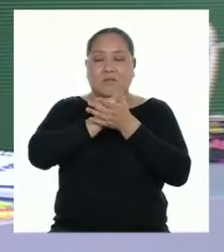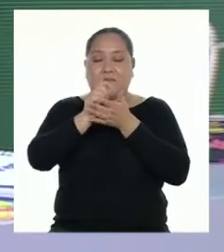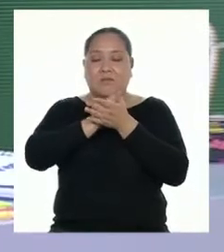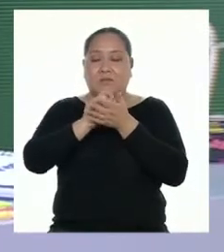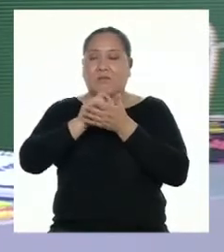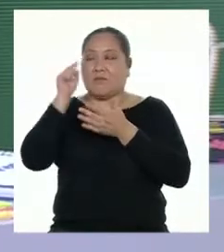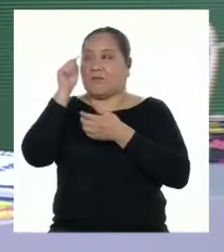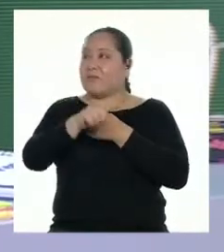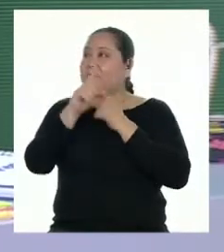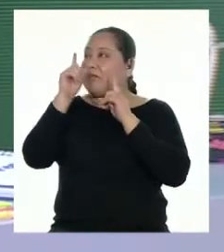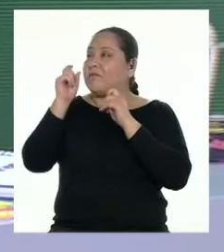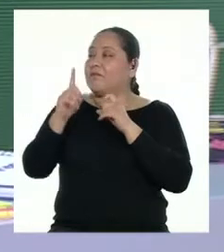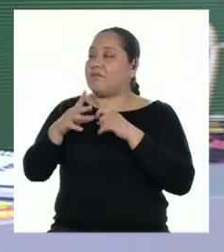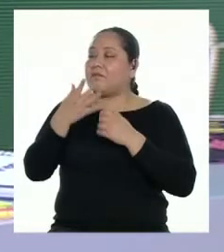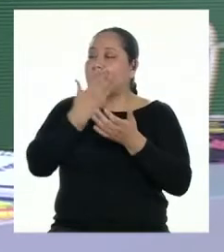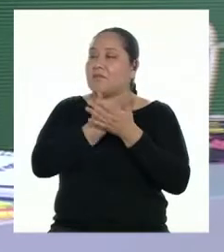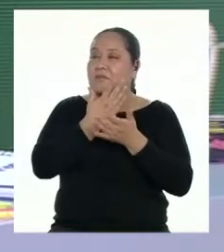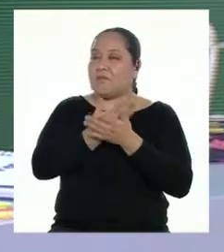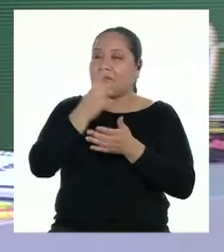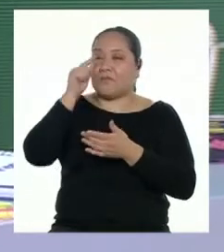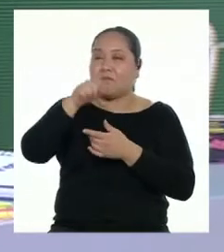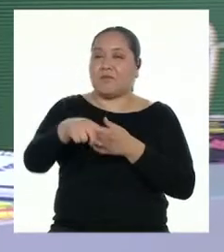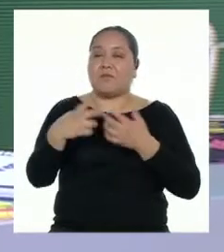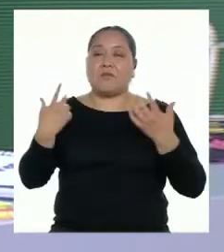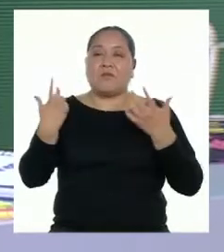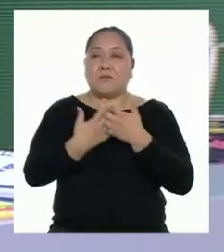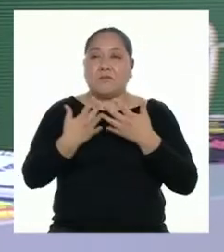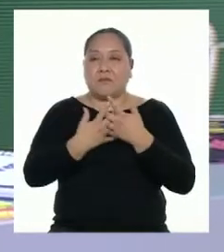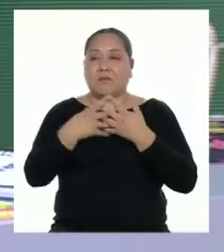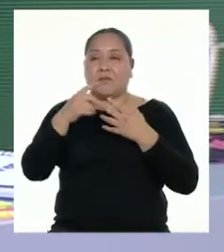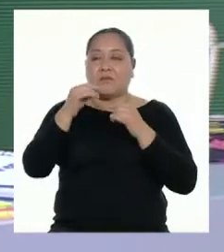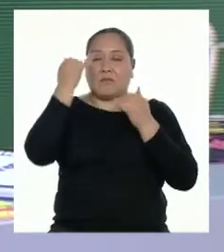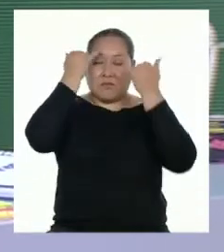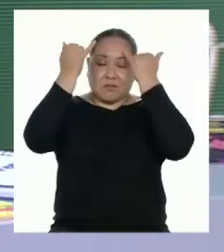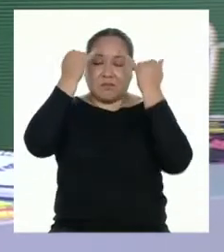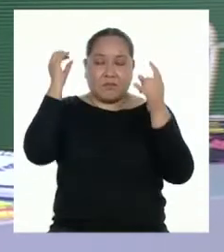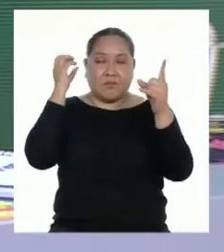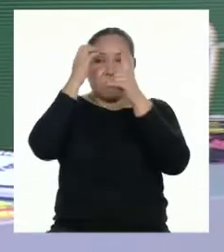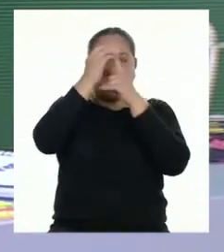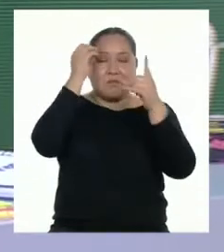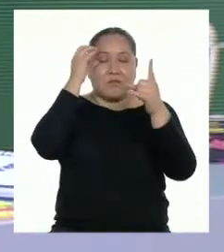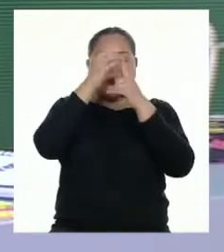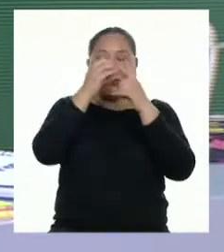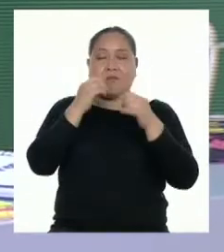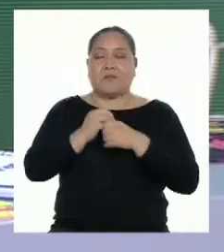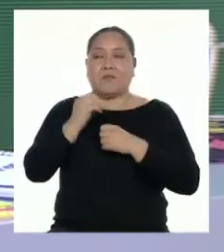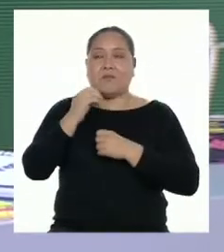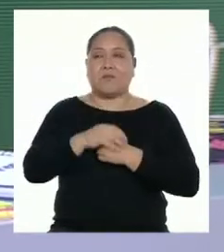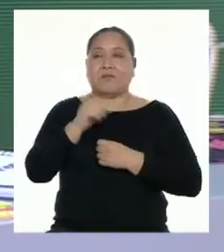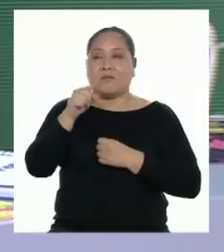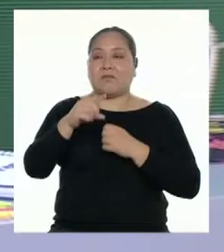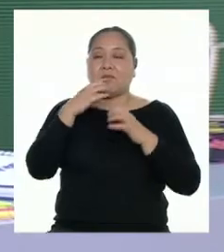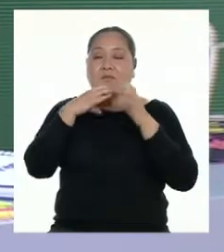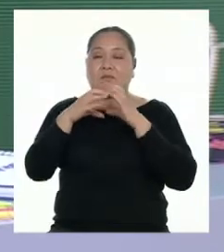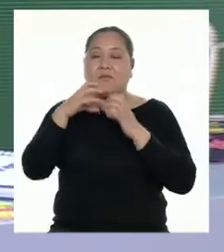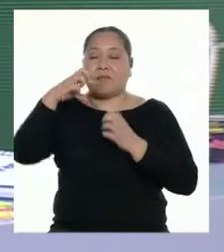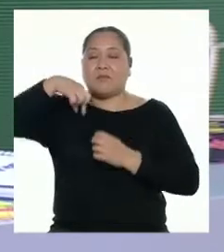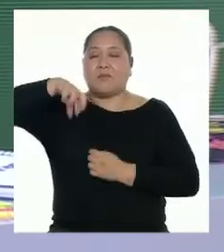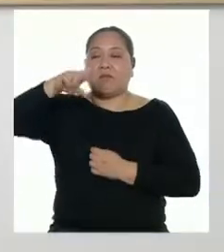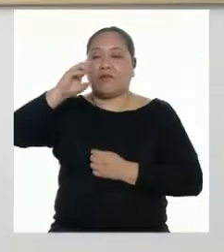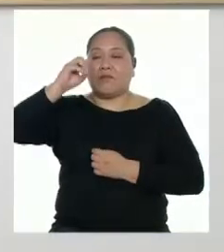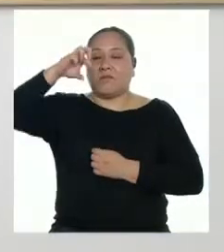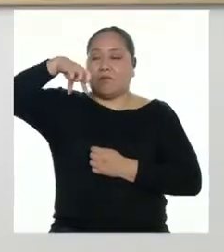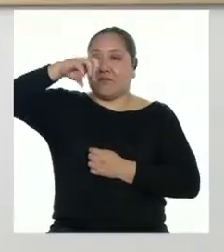lo que buscamos es revisar que el texto se adecue a la situación comunicativa, es decir, al propósito, registro y